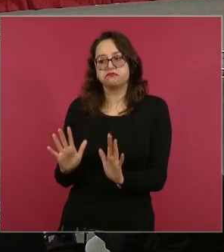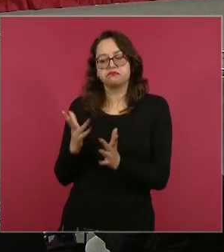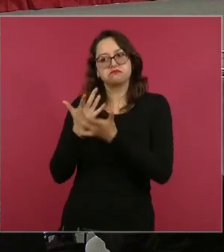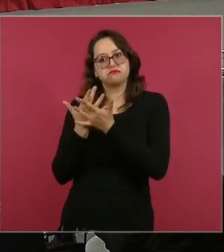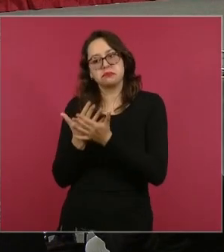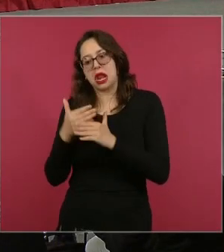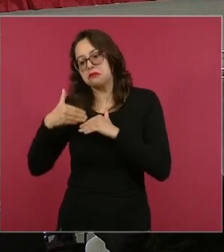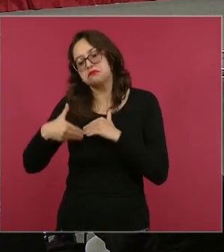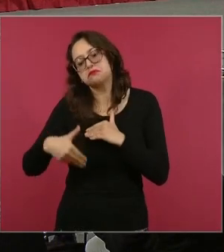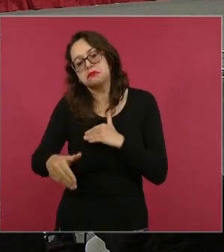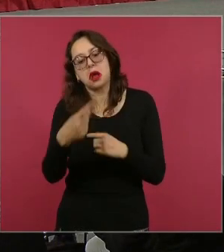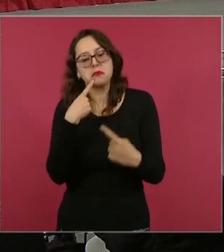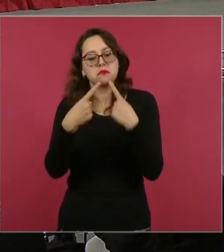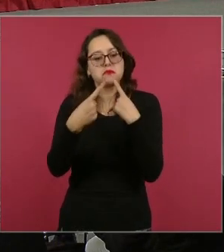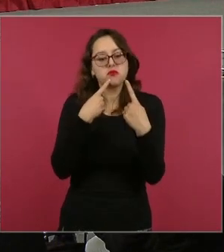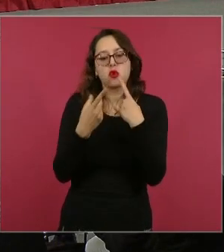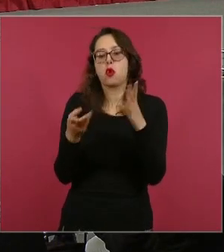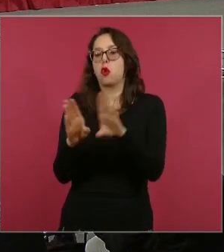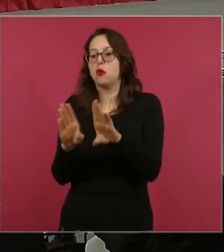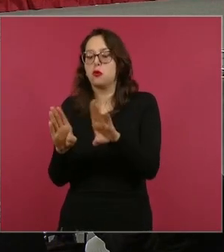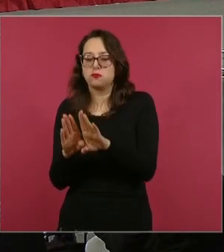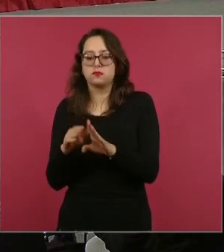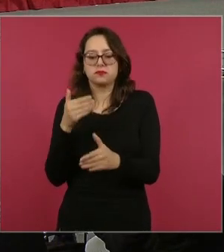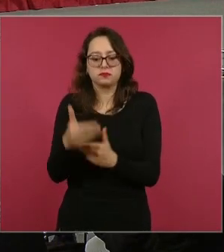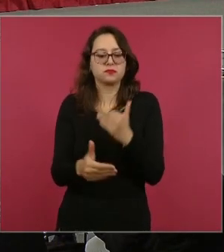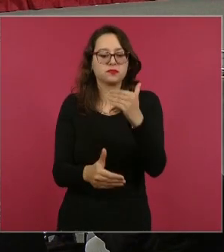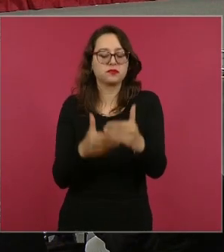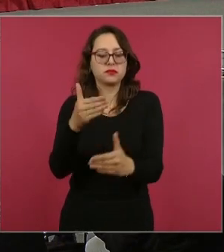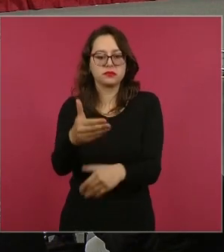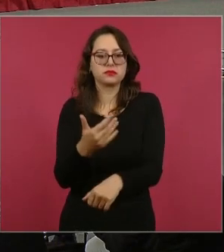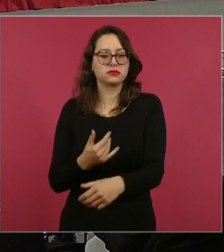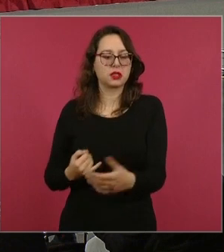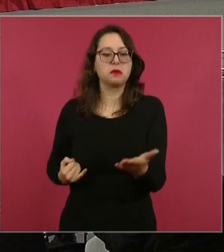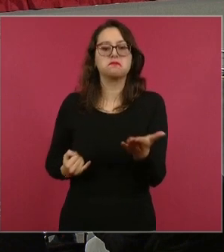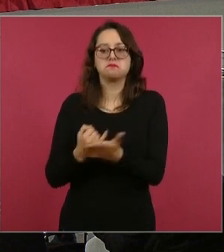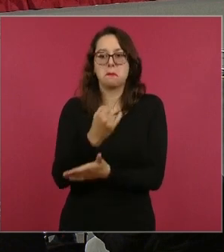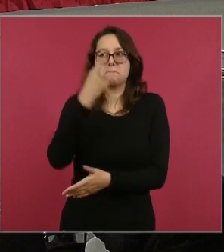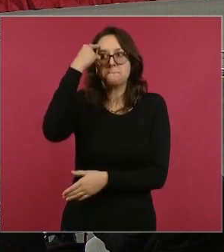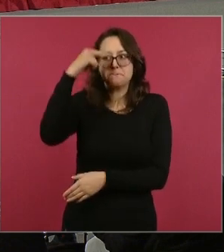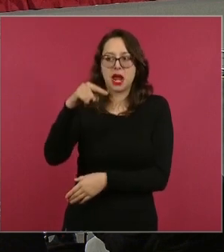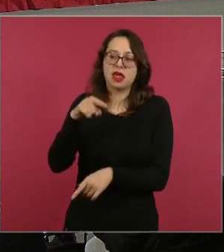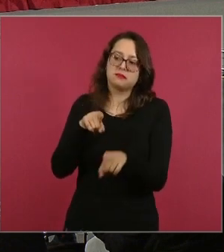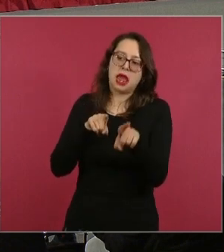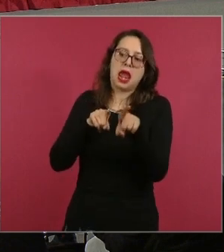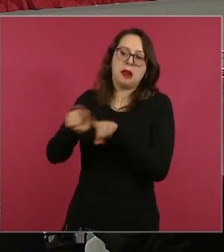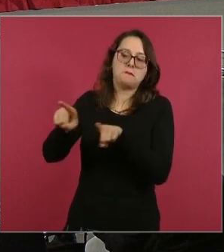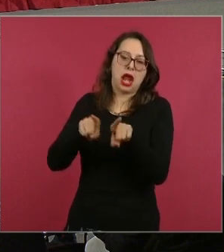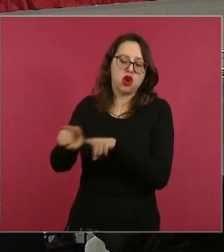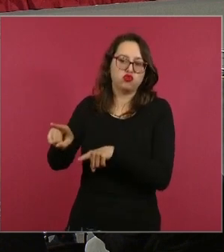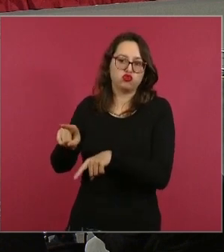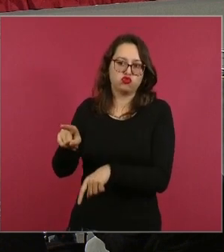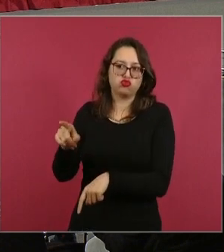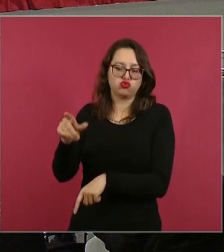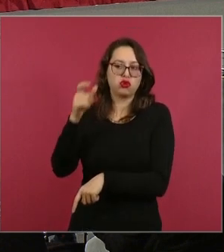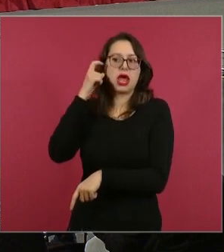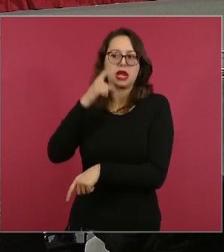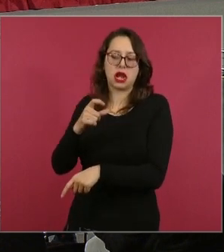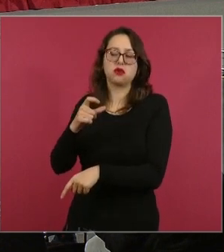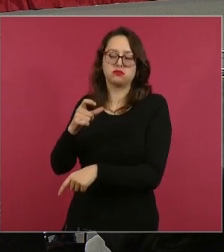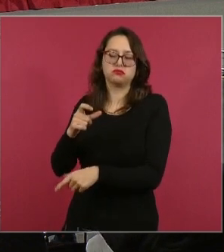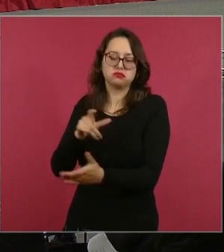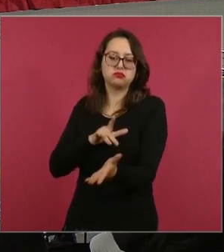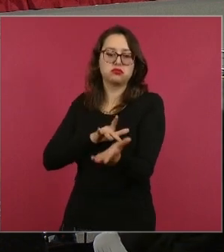lineamientos referentes a la convocatoria y a las acciones a realizar con el fin de apoyar a nuestros hermanos damnificados y aquí está quien